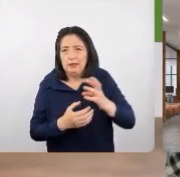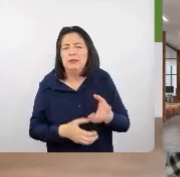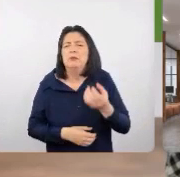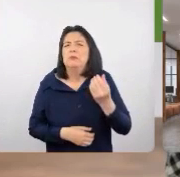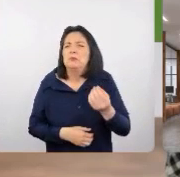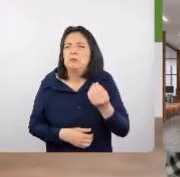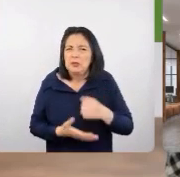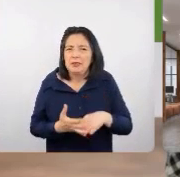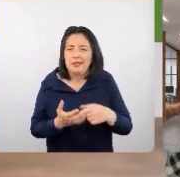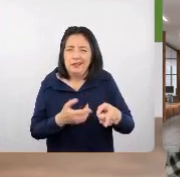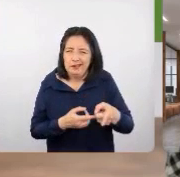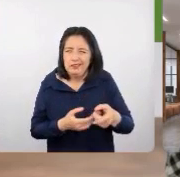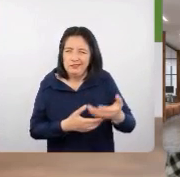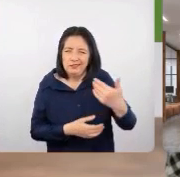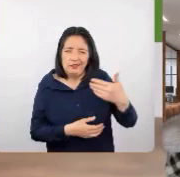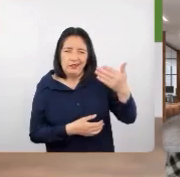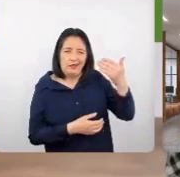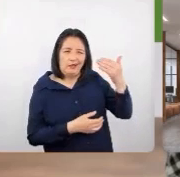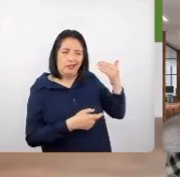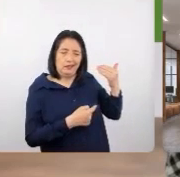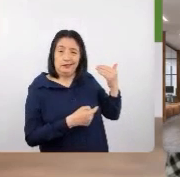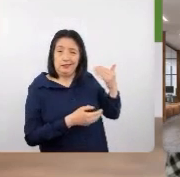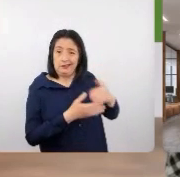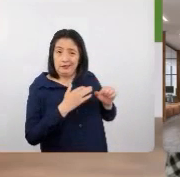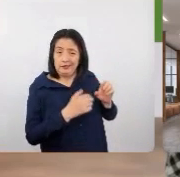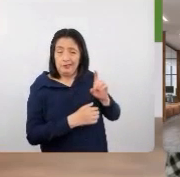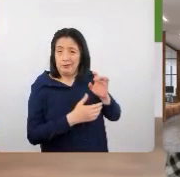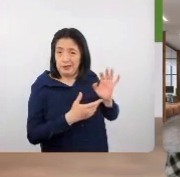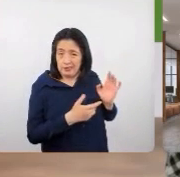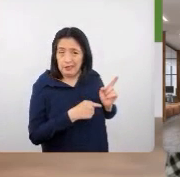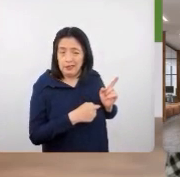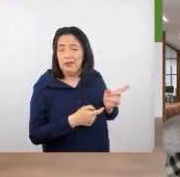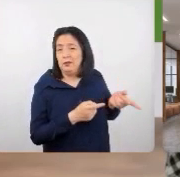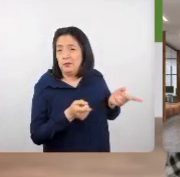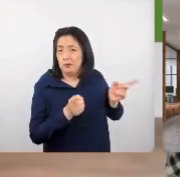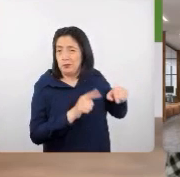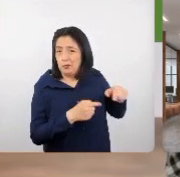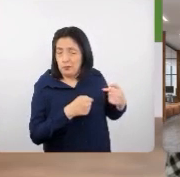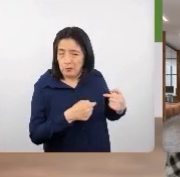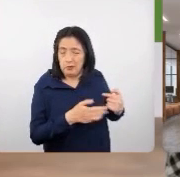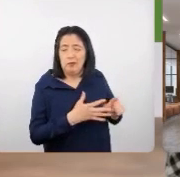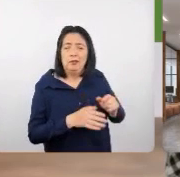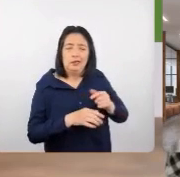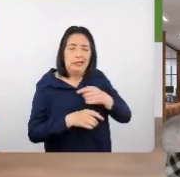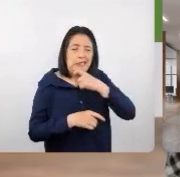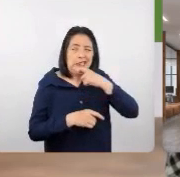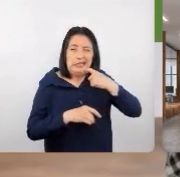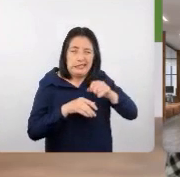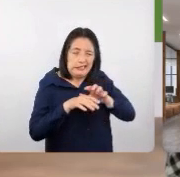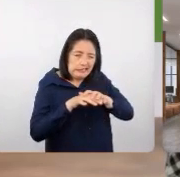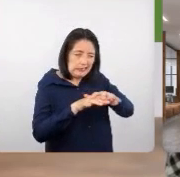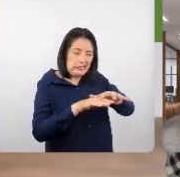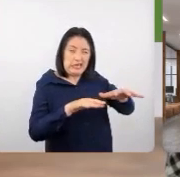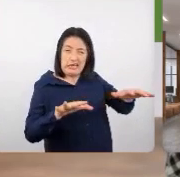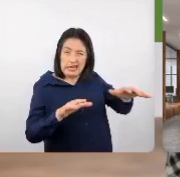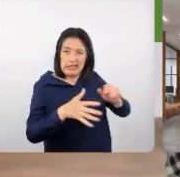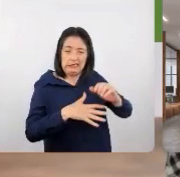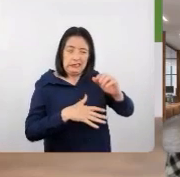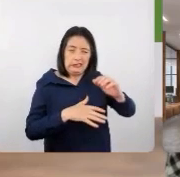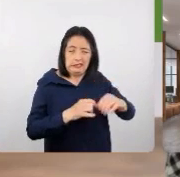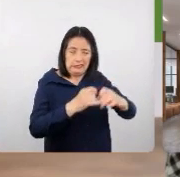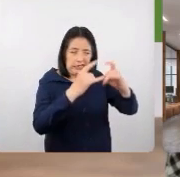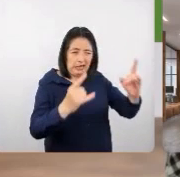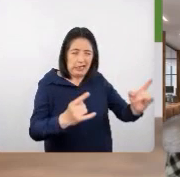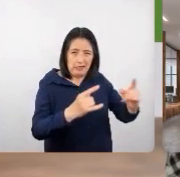trazos de la época beduina. En la época beduina, cuando en el desierto se construían estas